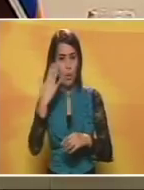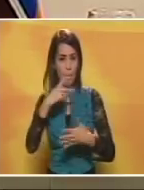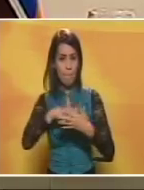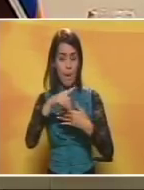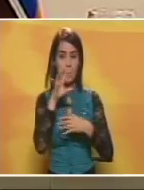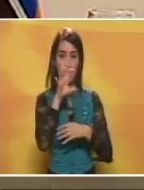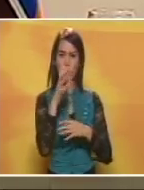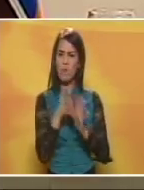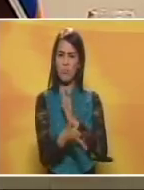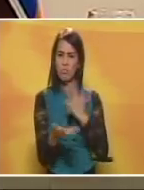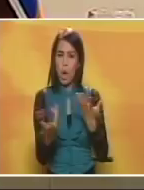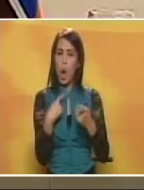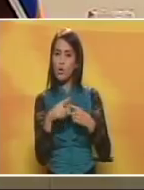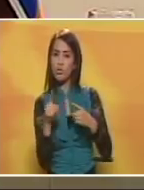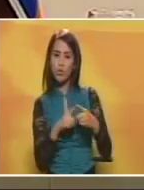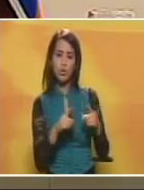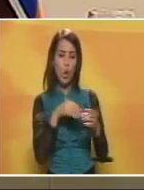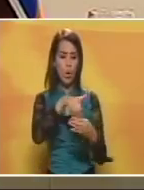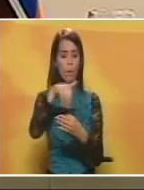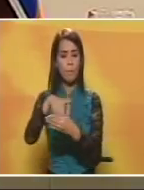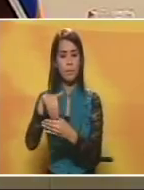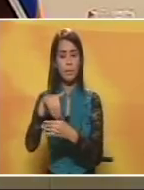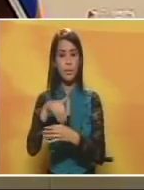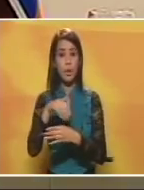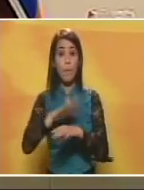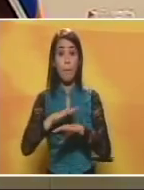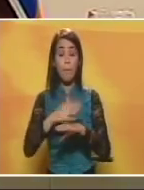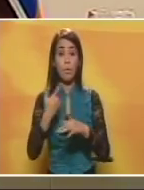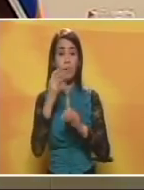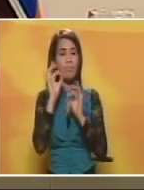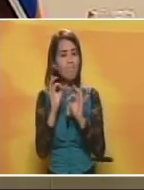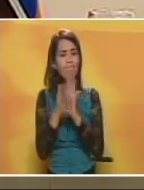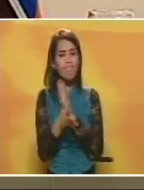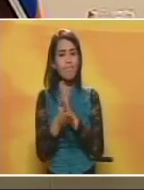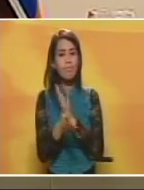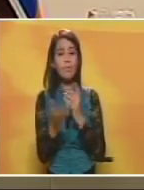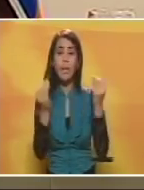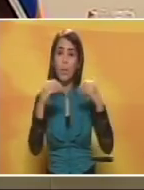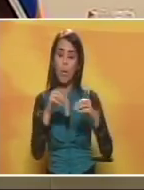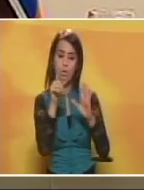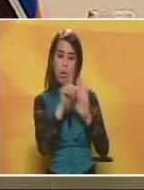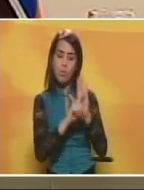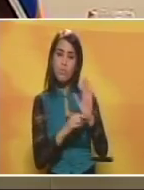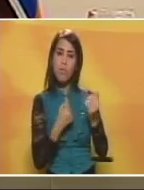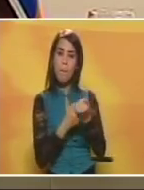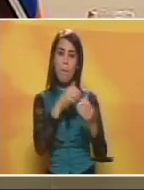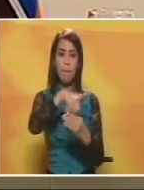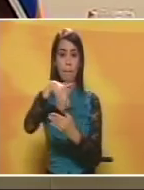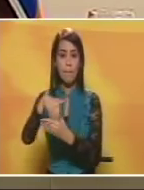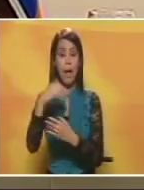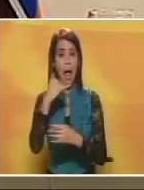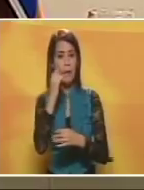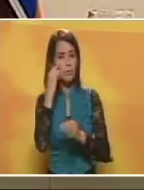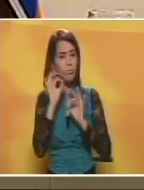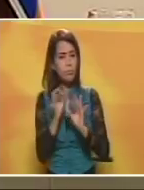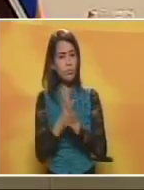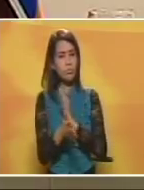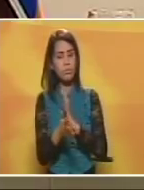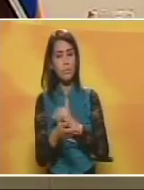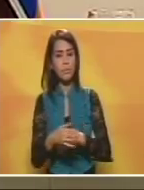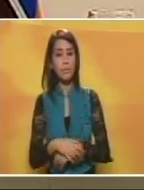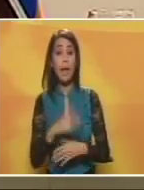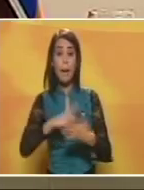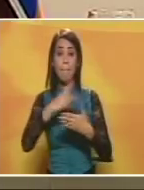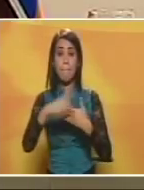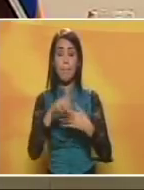República respecto a otros comicios, puesto que precisamente dentro del acuerdo de garantías electorales hay un punto que se refiere al